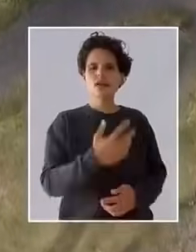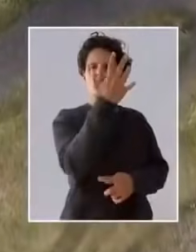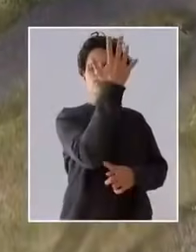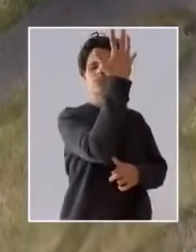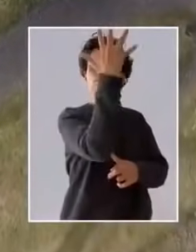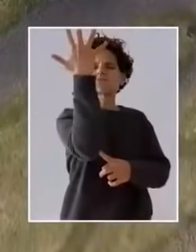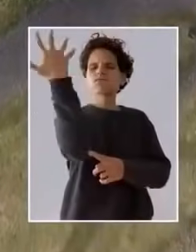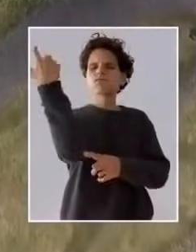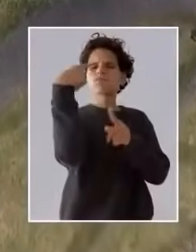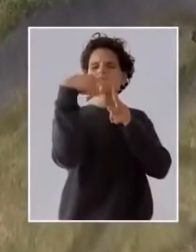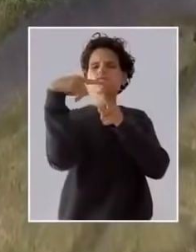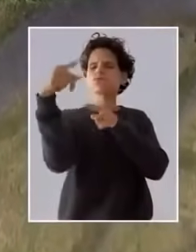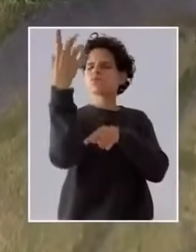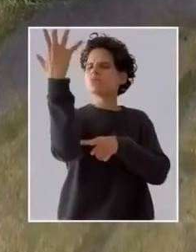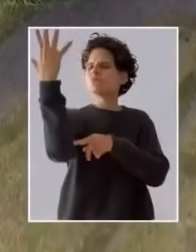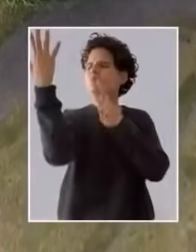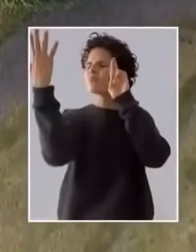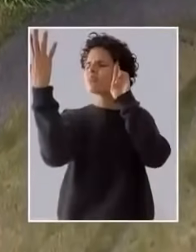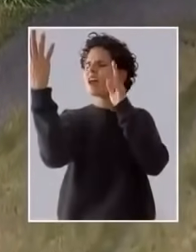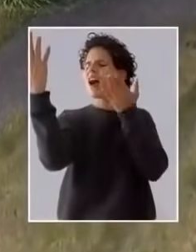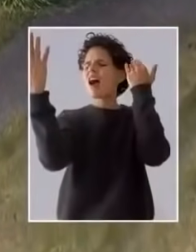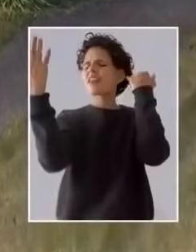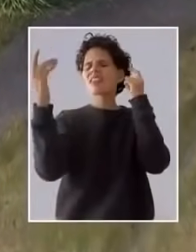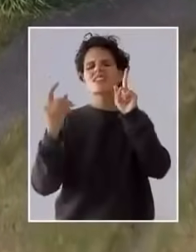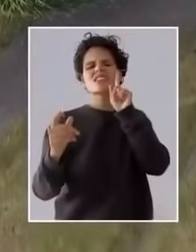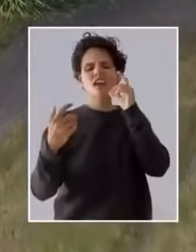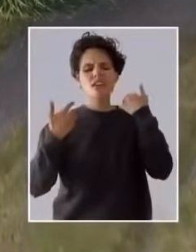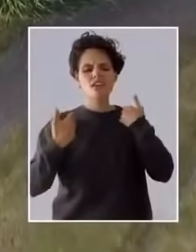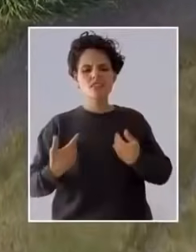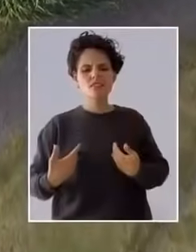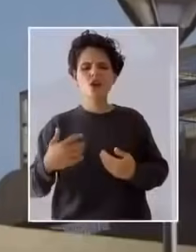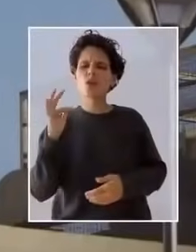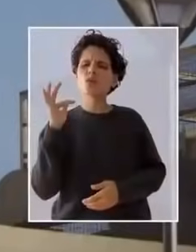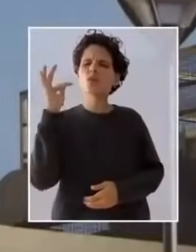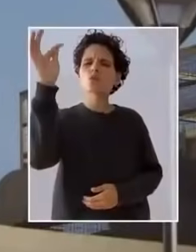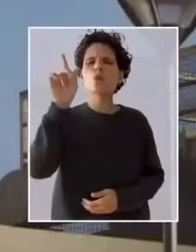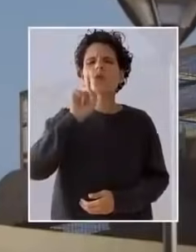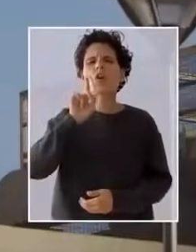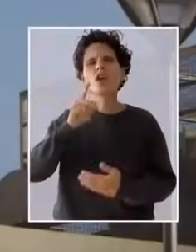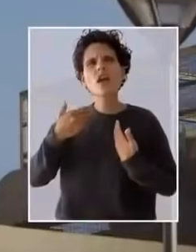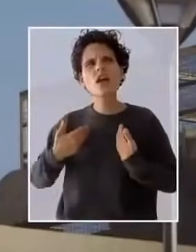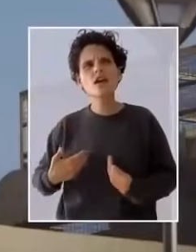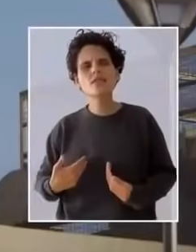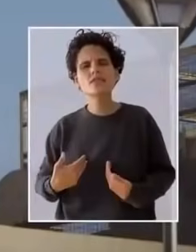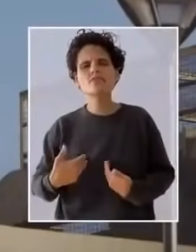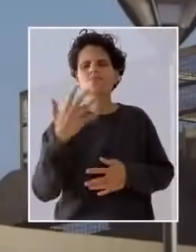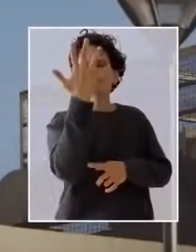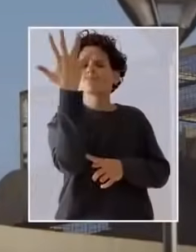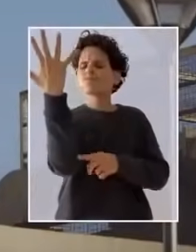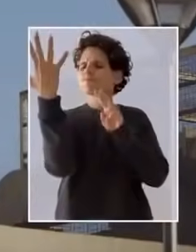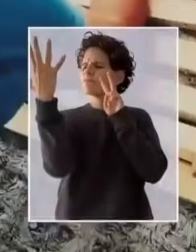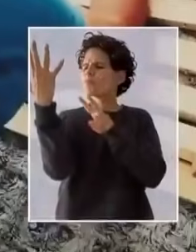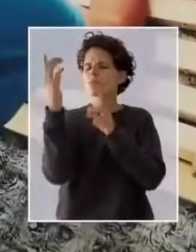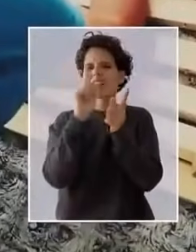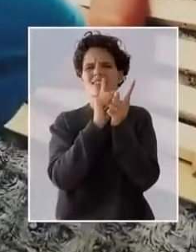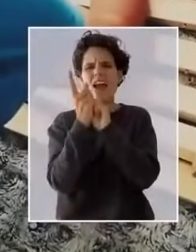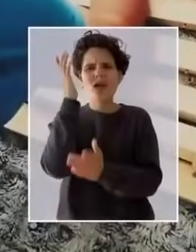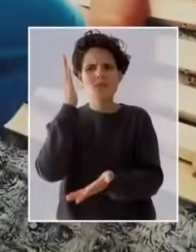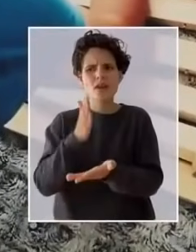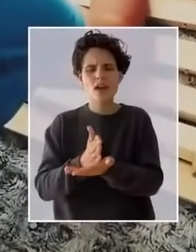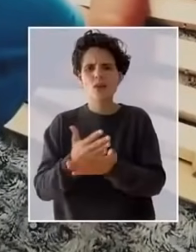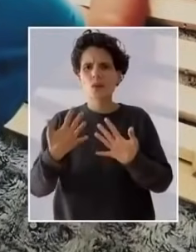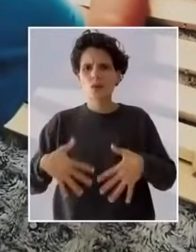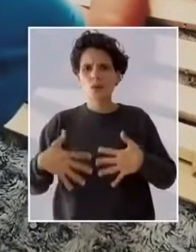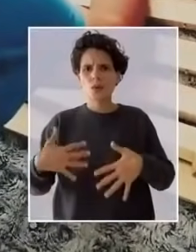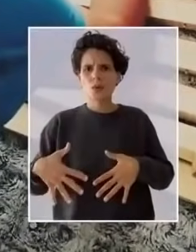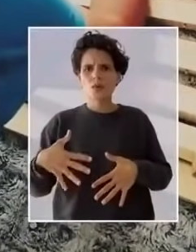Hay árboles que nos hacen recordar lo que fuimos, lo que queremos ser y todo lo que hay que cambiar. Árboles